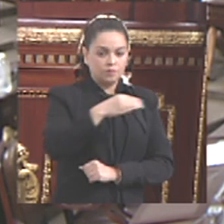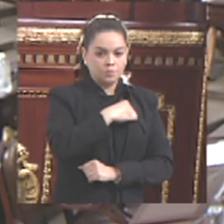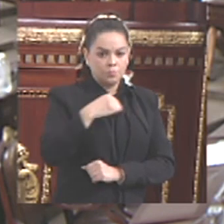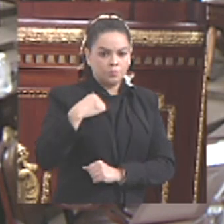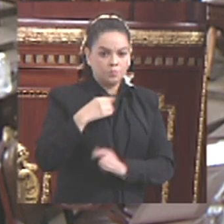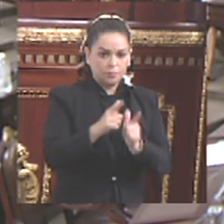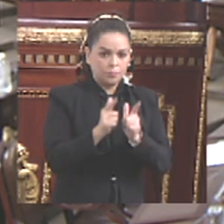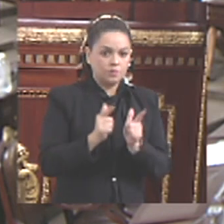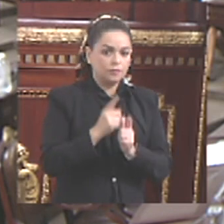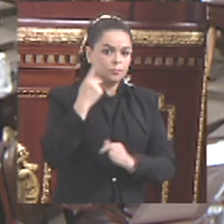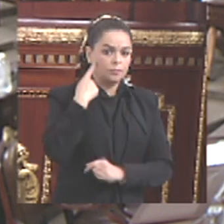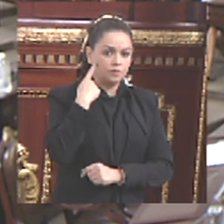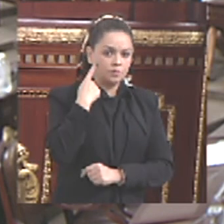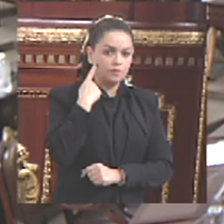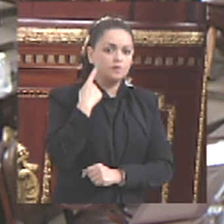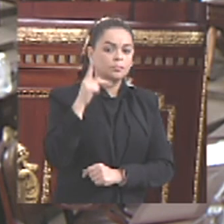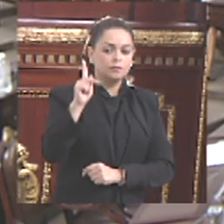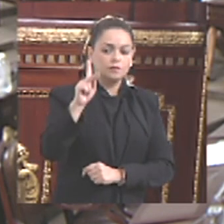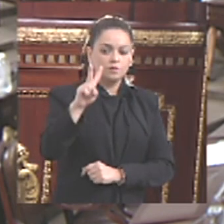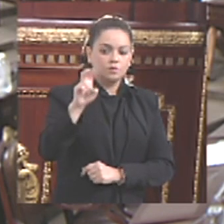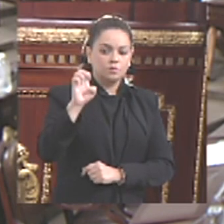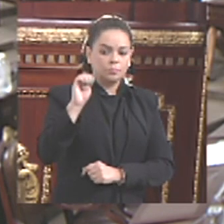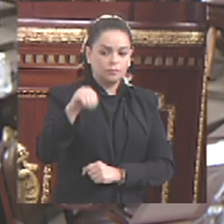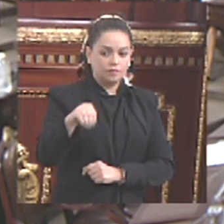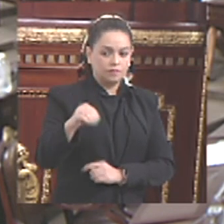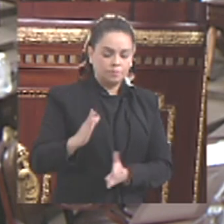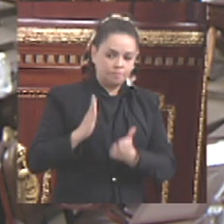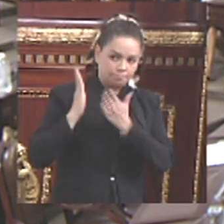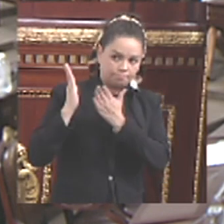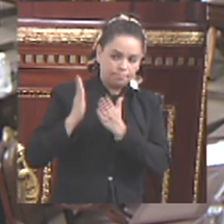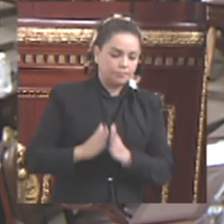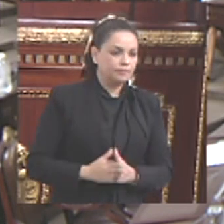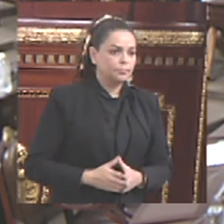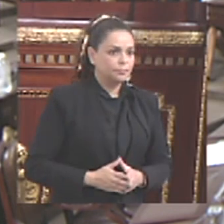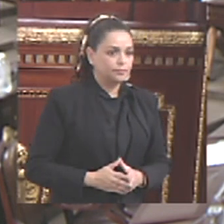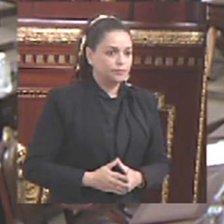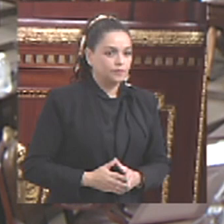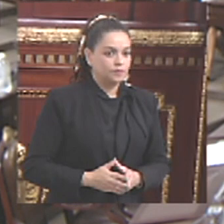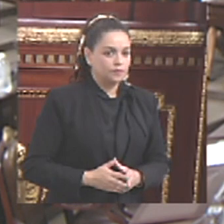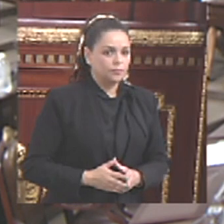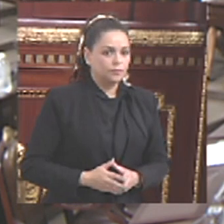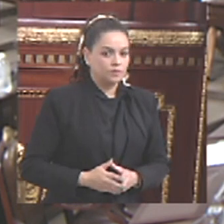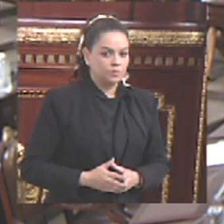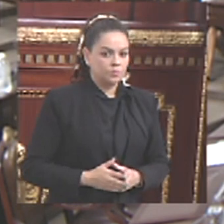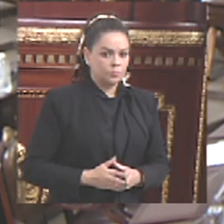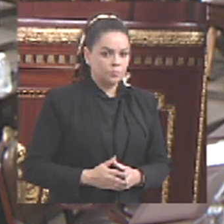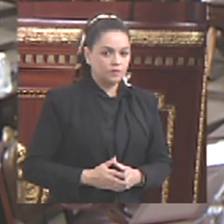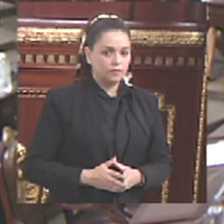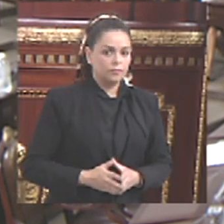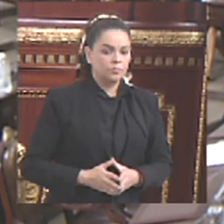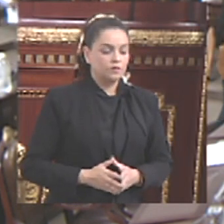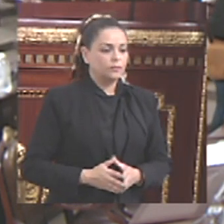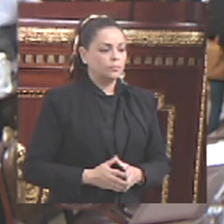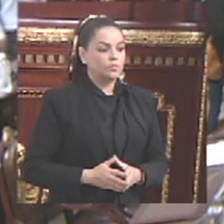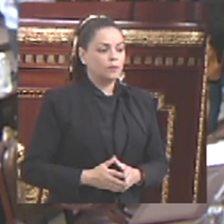por la Ciudad. Adelante, diputado. ¿Lo dejo, diputado, o se lo quito?